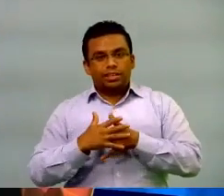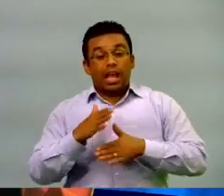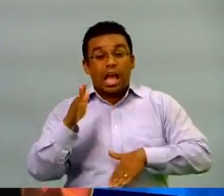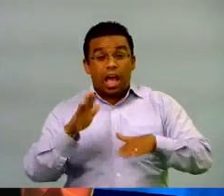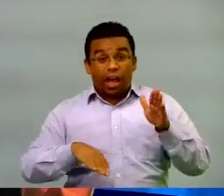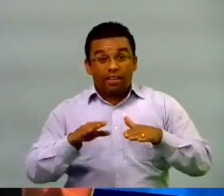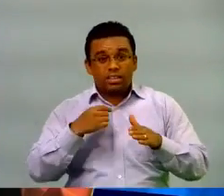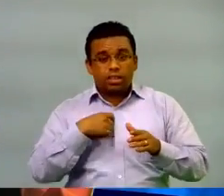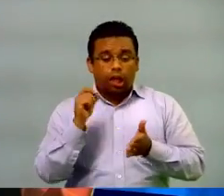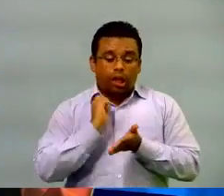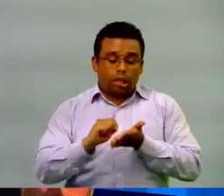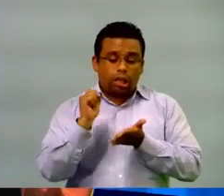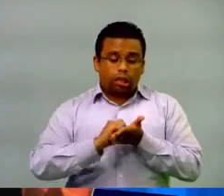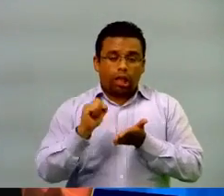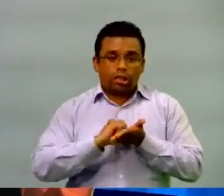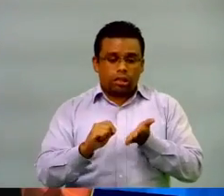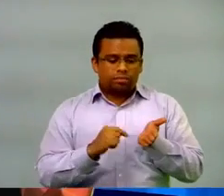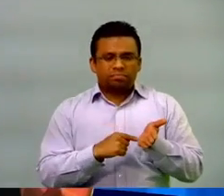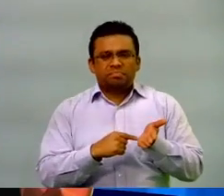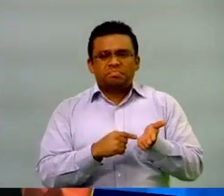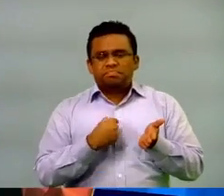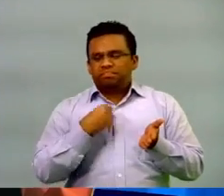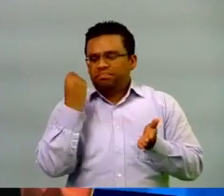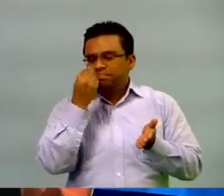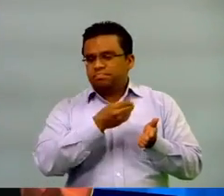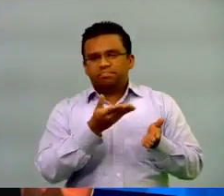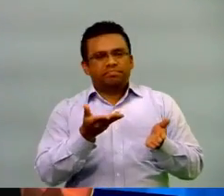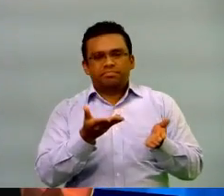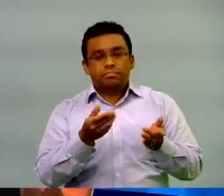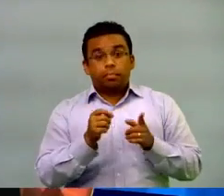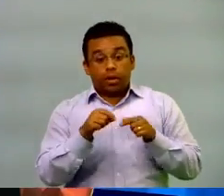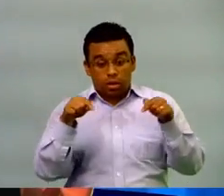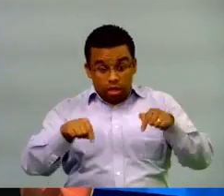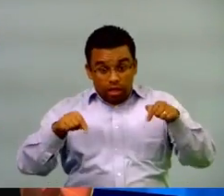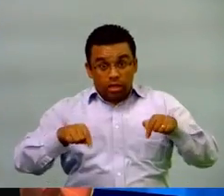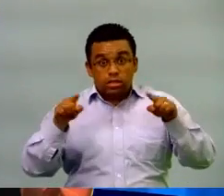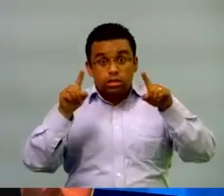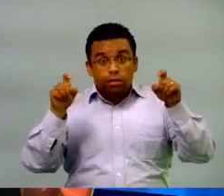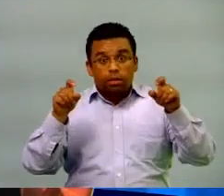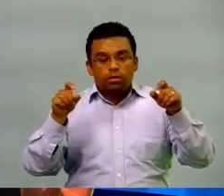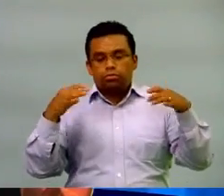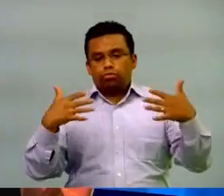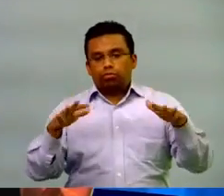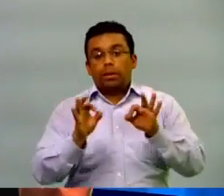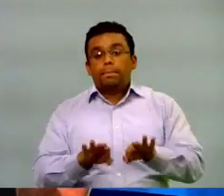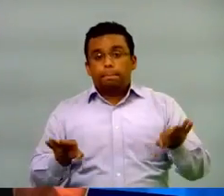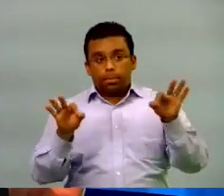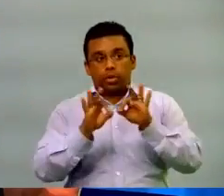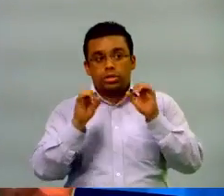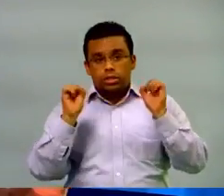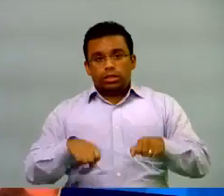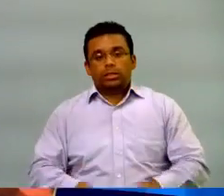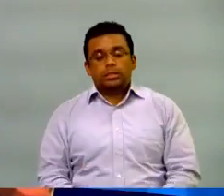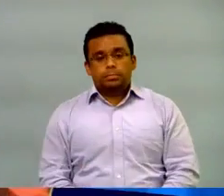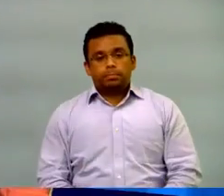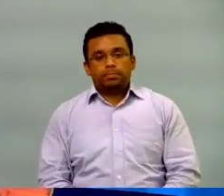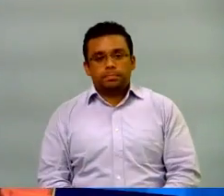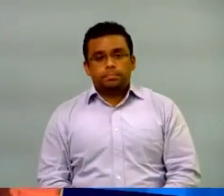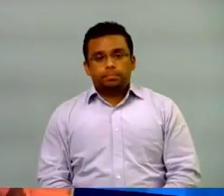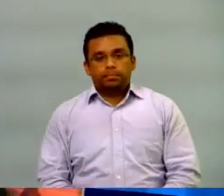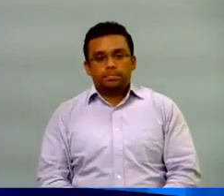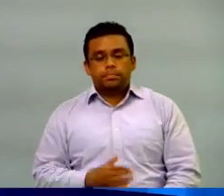destinamos muchas páginas a cosas que no nos añaden, pero esto definitivamente es el valor agregado que está entregando el gobierno nacional.